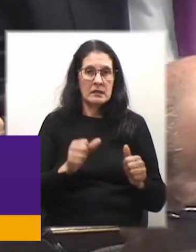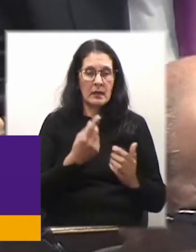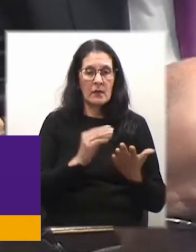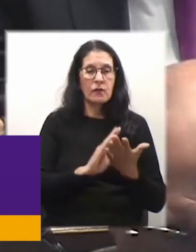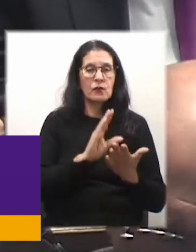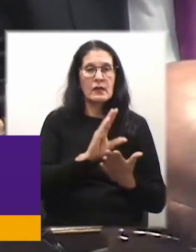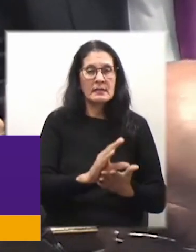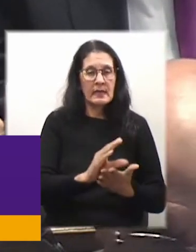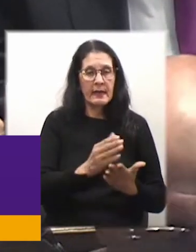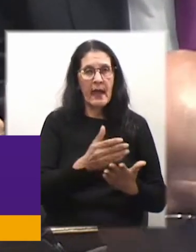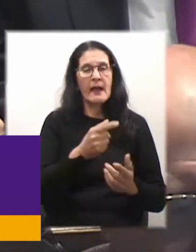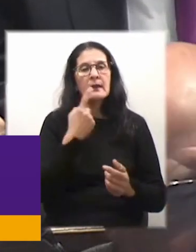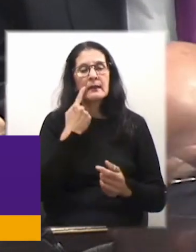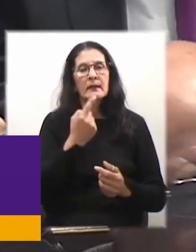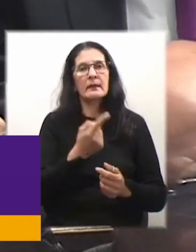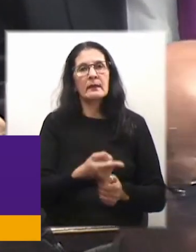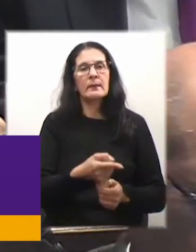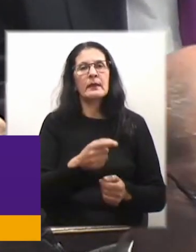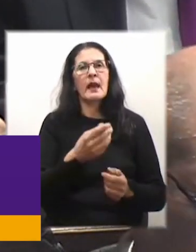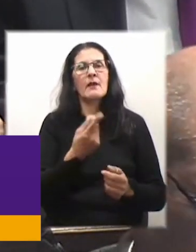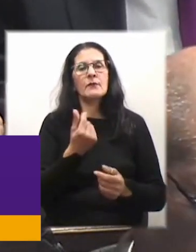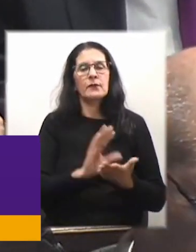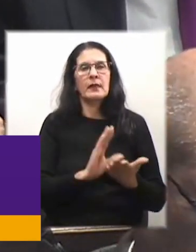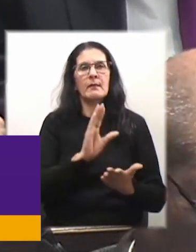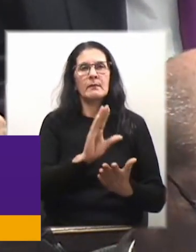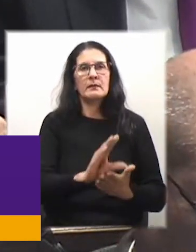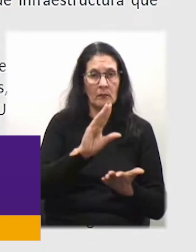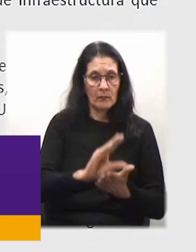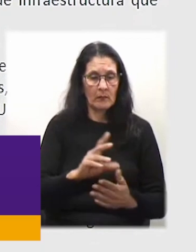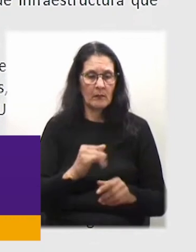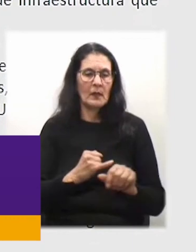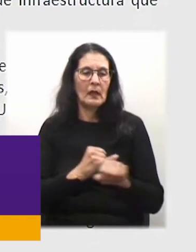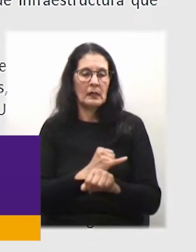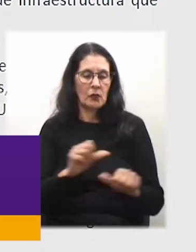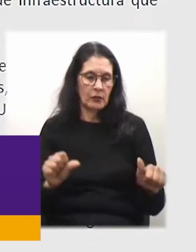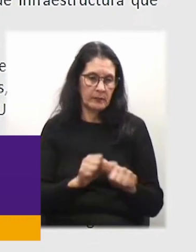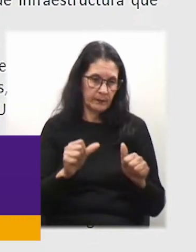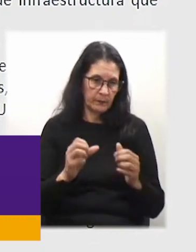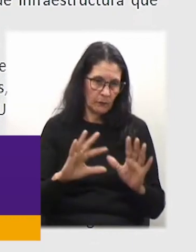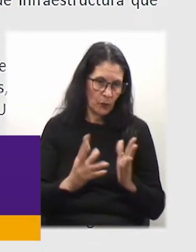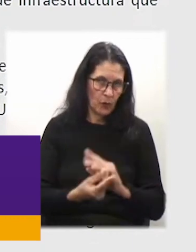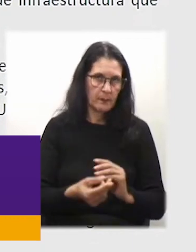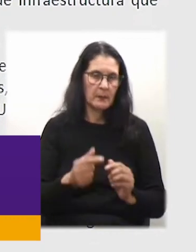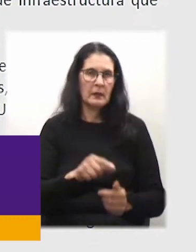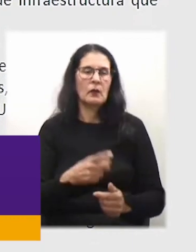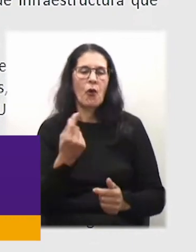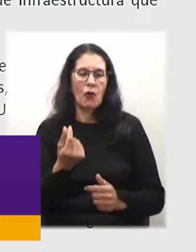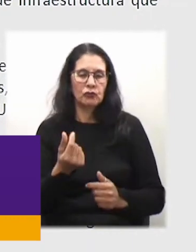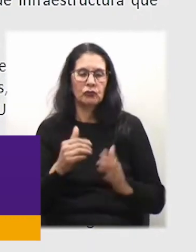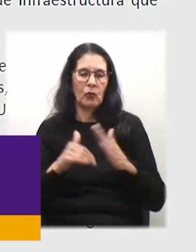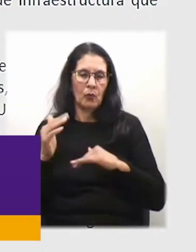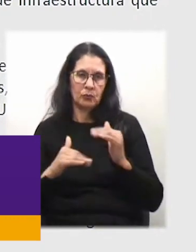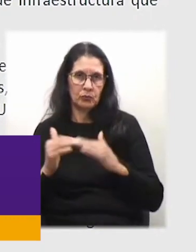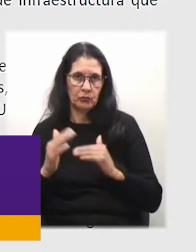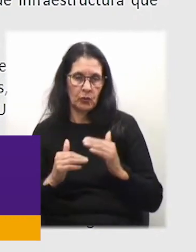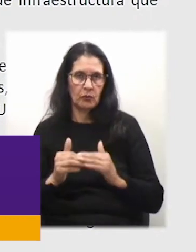a reclamar y a hacer un llamado para más información. Es la tercera vez que vamos, la segunda vez a la Cámara de Diputados y ya habíamos ido una vez